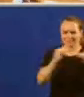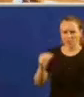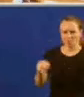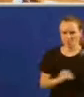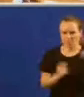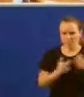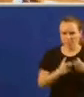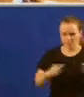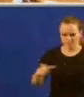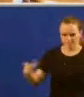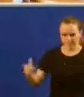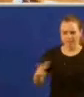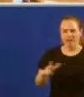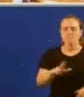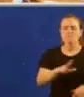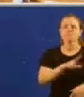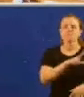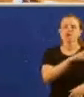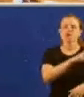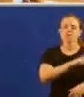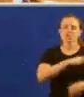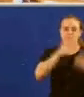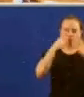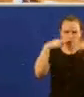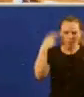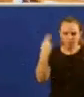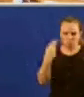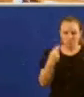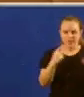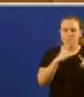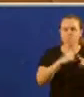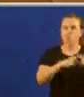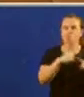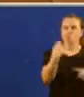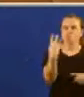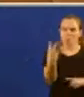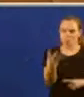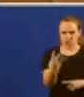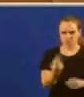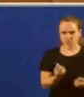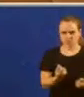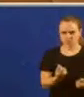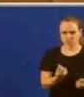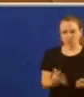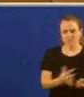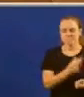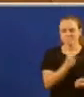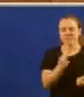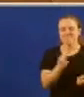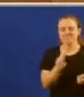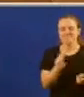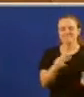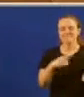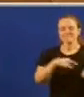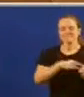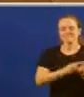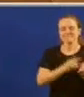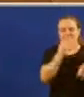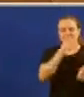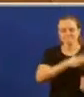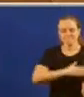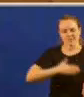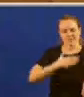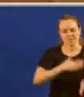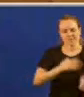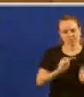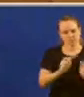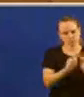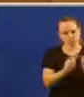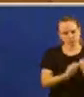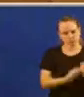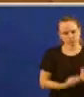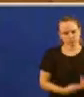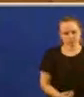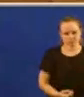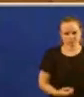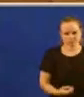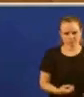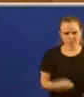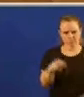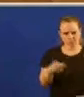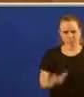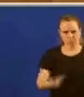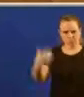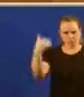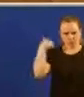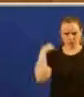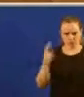por catro a débeda pública e privatizou elementos importantes do noso sistema de benestar. E tamén responsabilidade súa